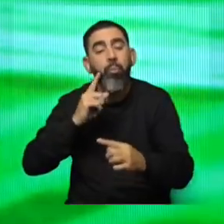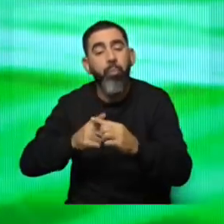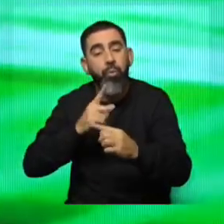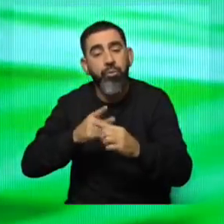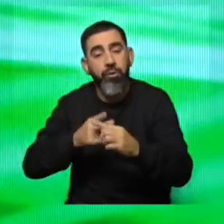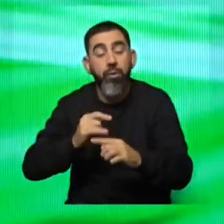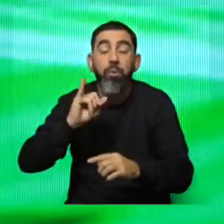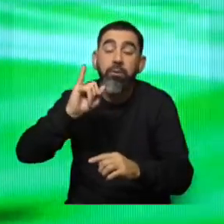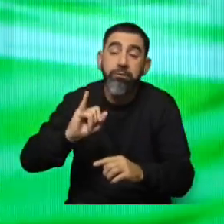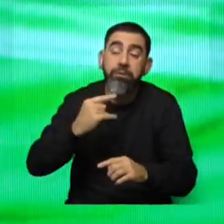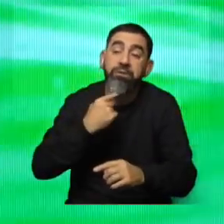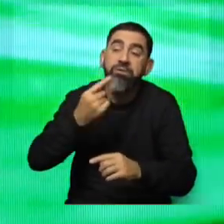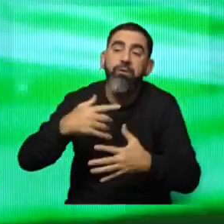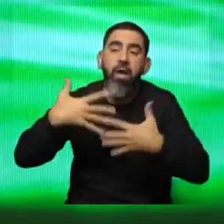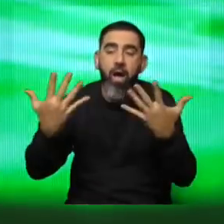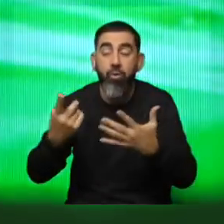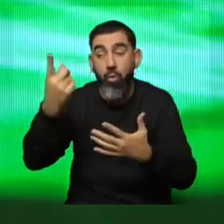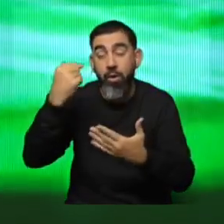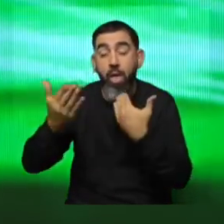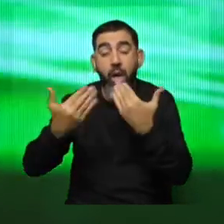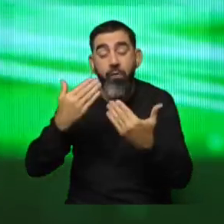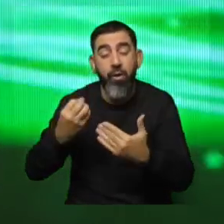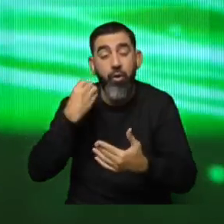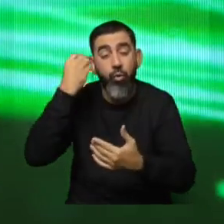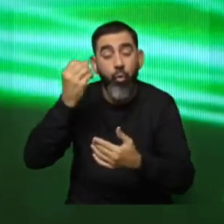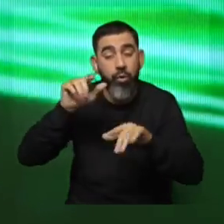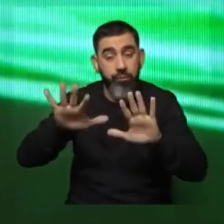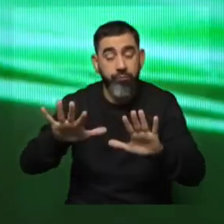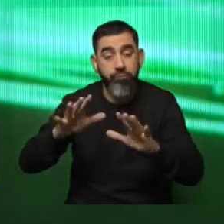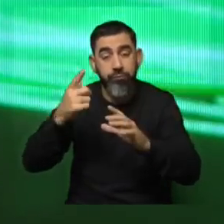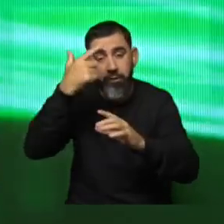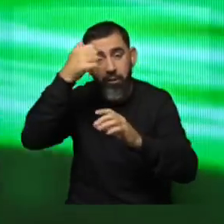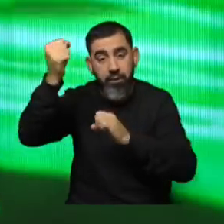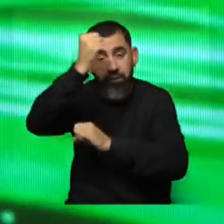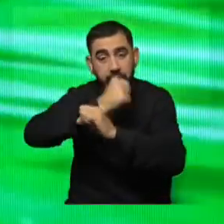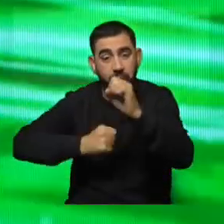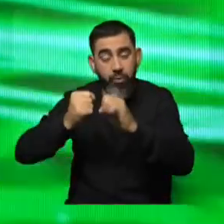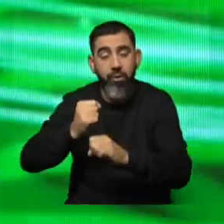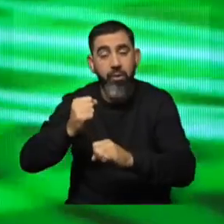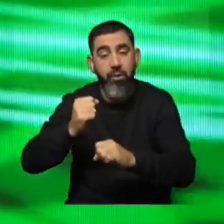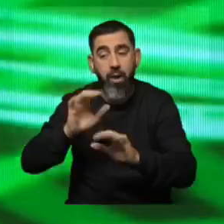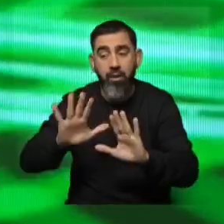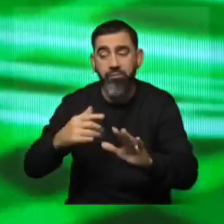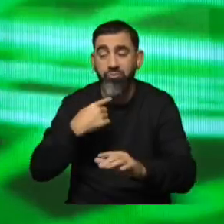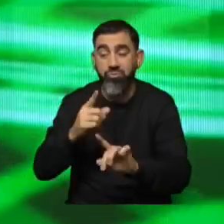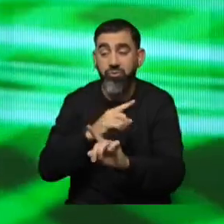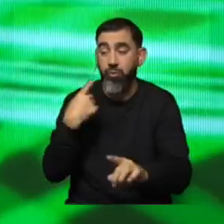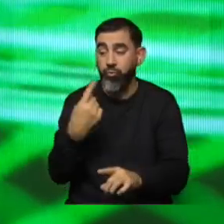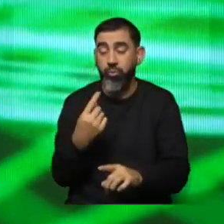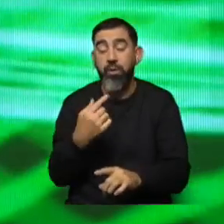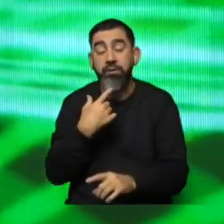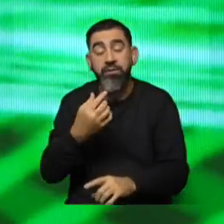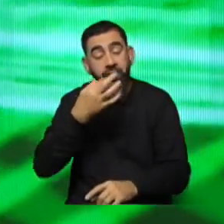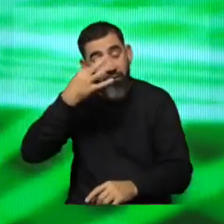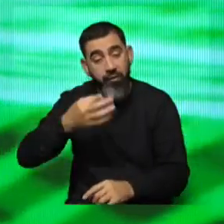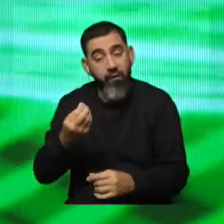cuando también nos sirvan para algo Ayer así hablaba mucho en el congreso de esto no la tecnología per se no es nada no me sirve para nada me sirve si realmente